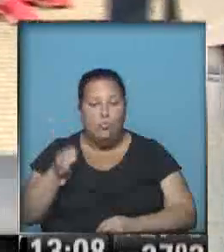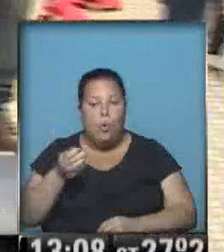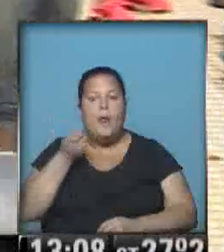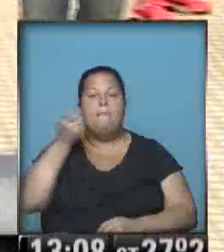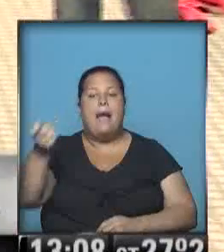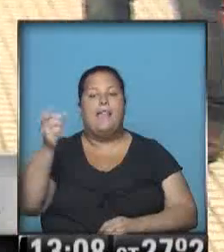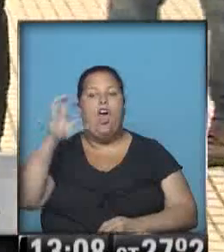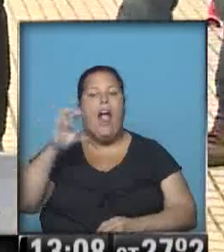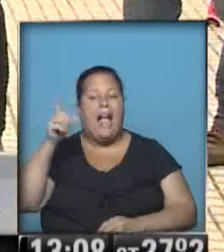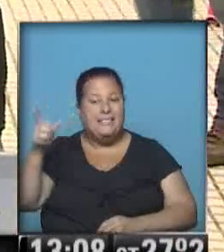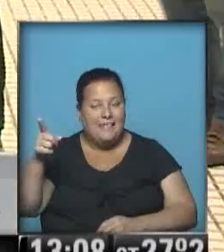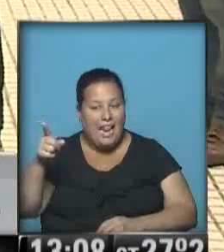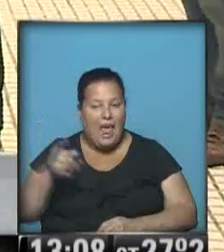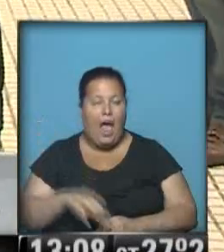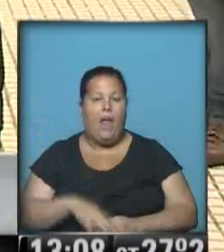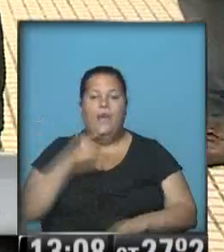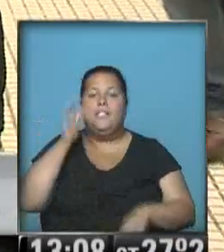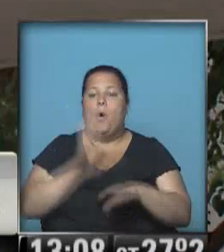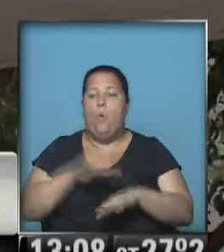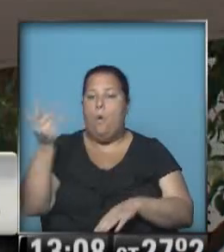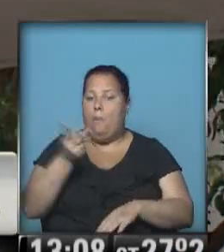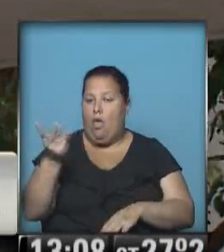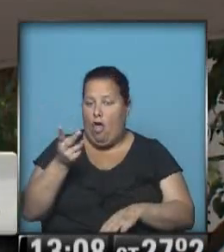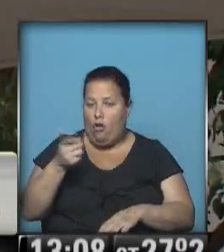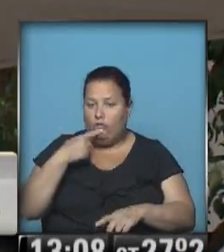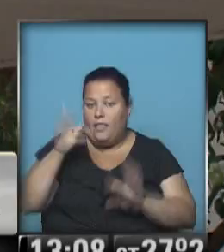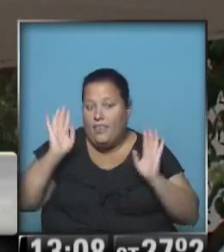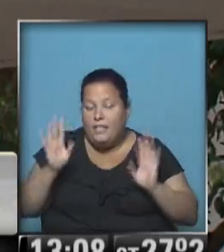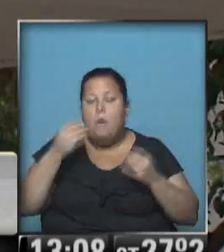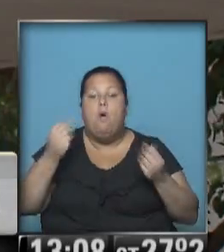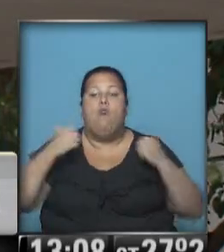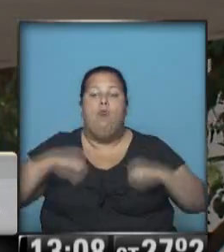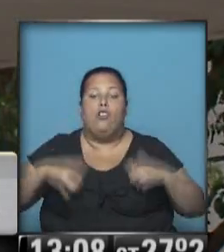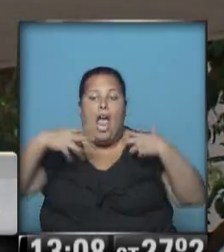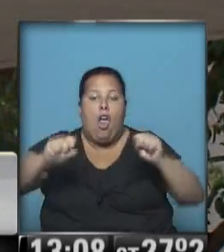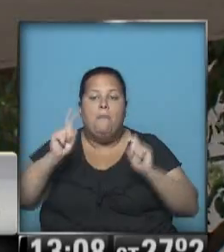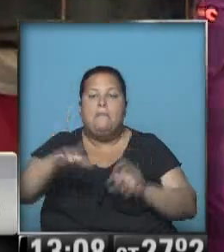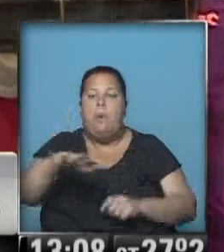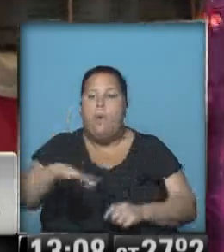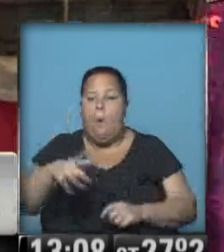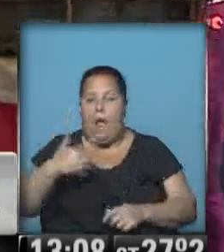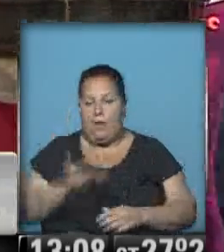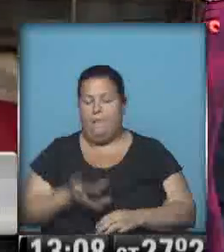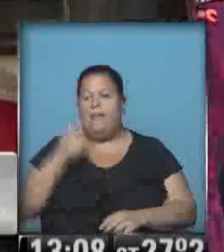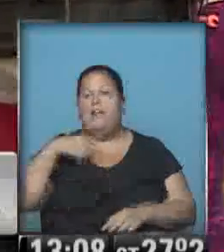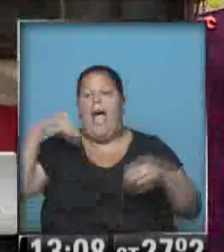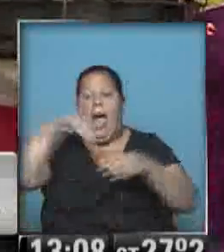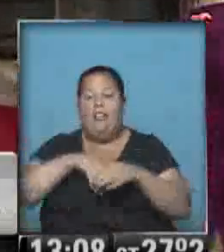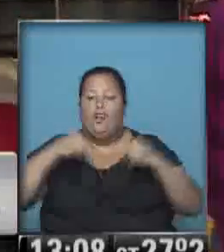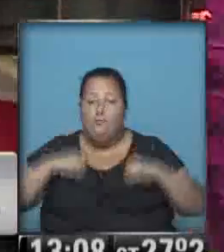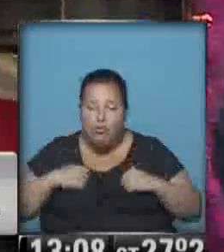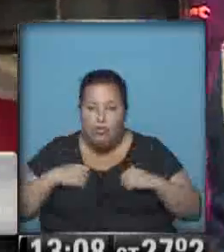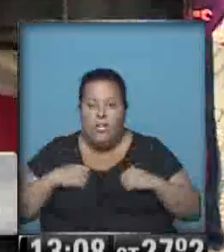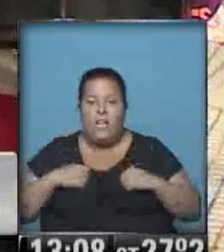en Castelar y le culpan de este delito a ellos, porque la mochila apareció en el lugar del hecho. Dentro de la mochila había